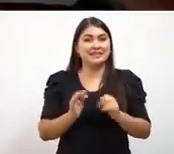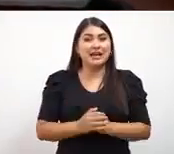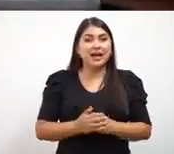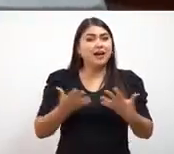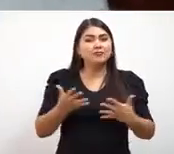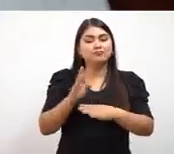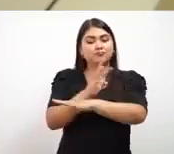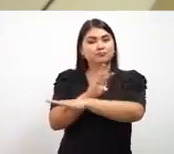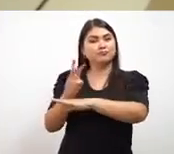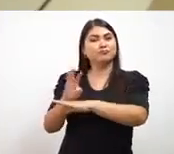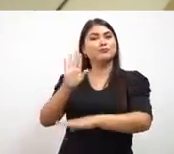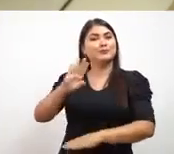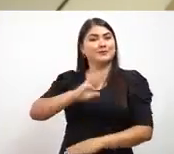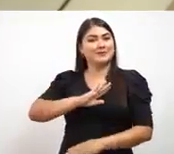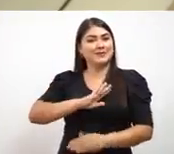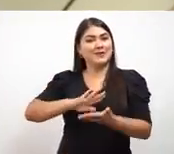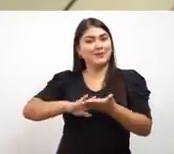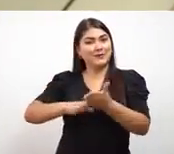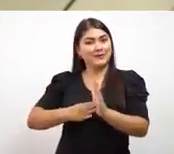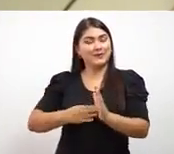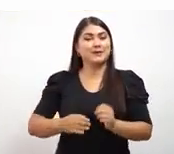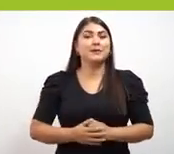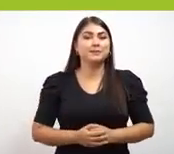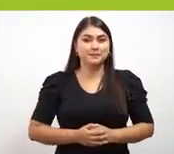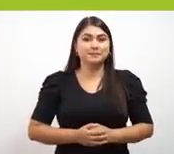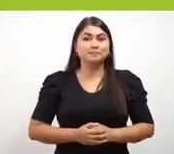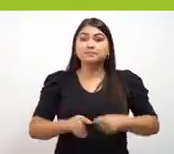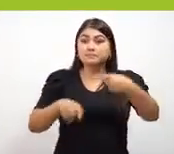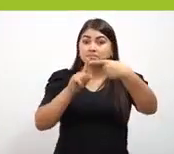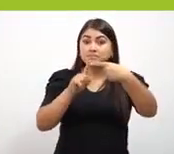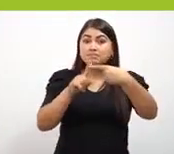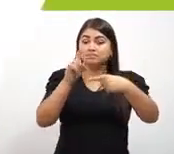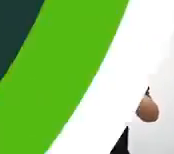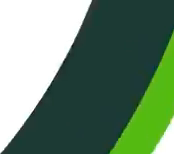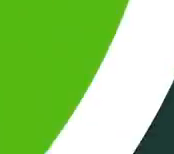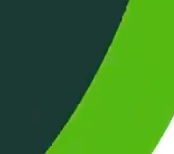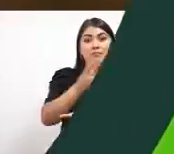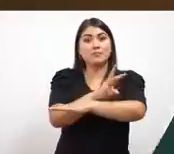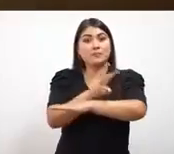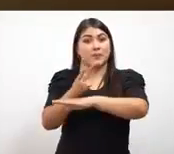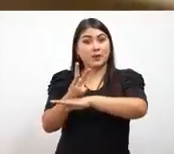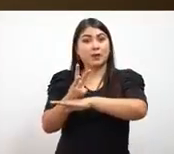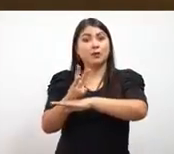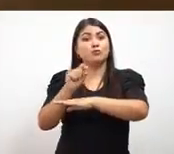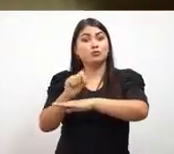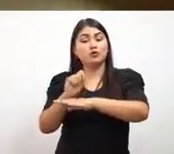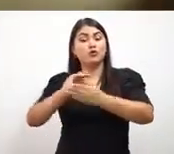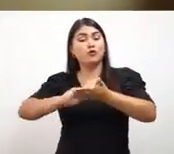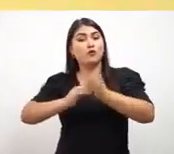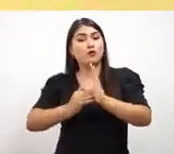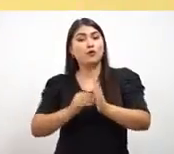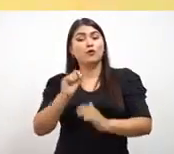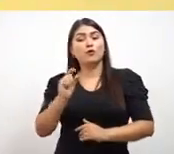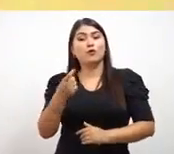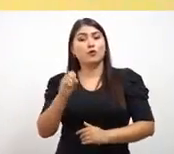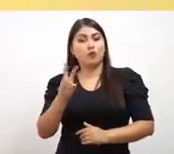fácil y sencilla, a través de la página web de la Alcaldía de Florida Blanca. Primero, debe ingresar a la página web